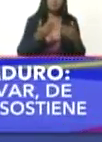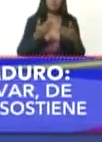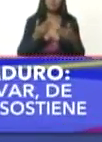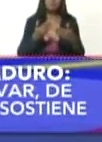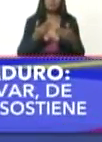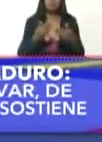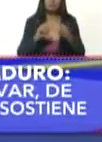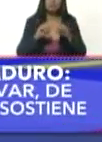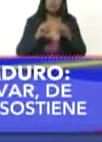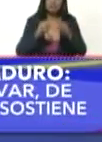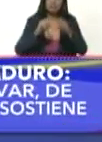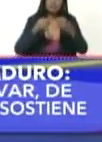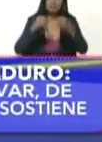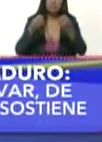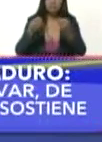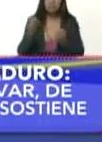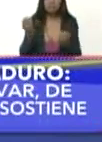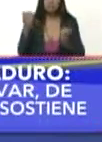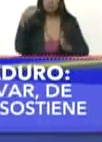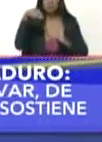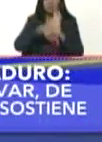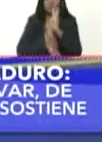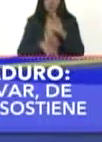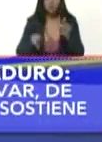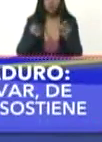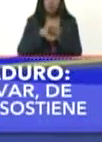de ruptura muy profunda